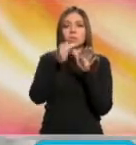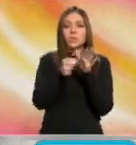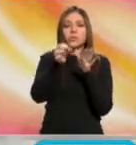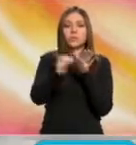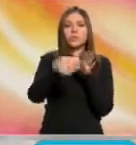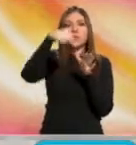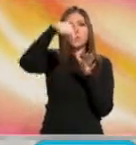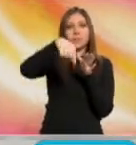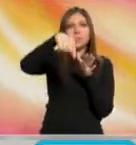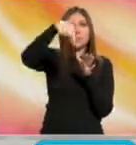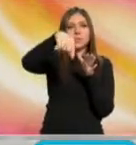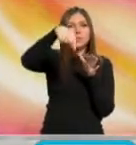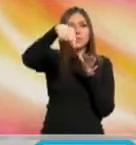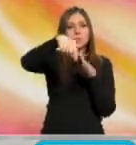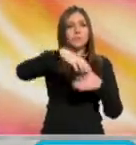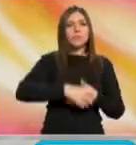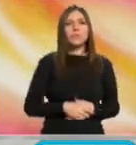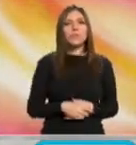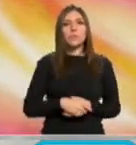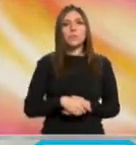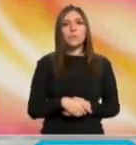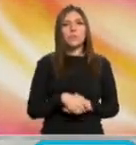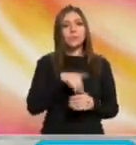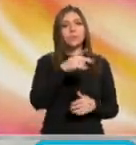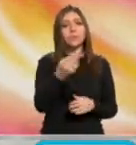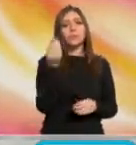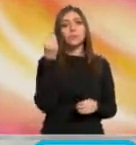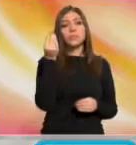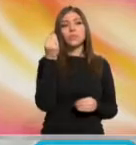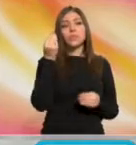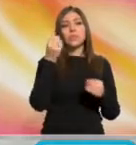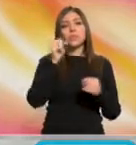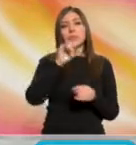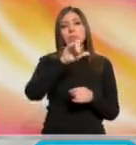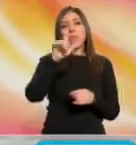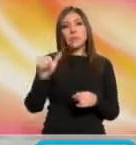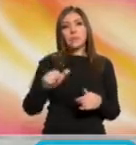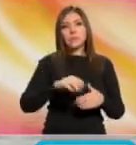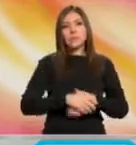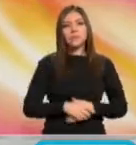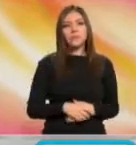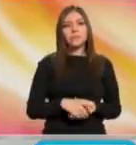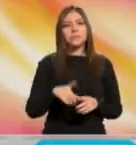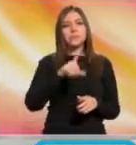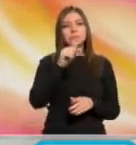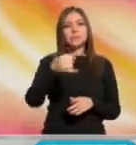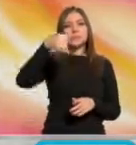vamos a esto. usar toda la bolsita aquí. No, son un montón de semillas. Imagínate. Y entonces ahí es,